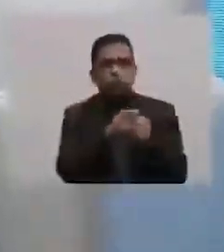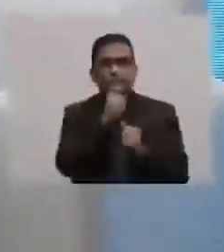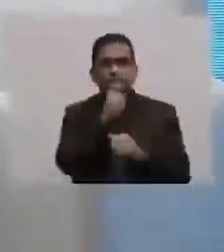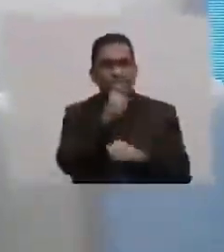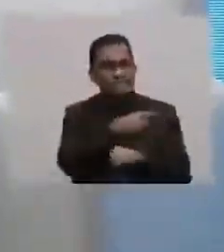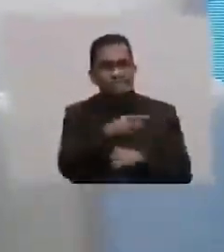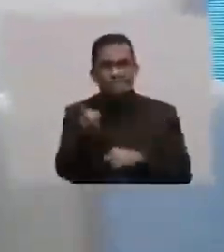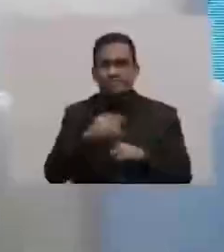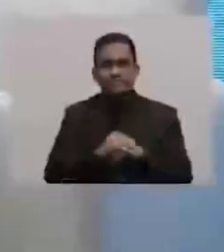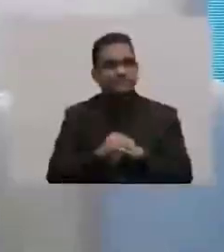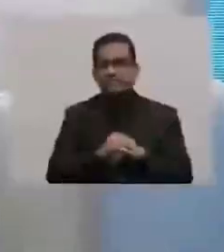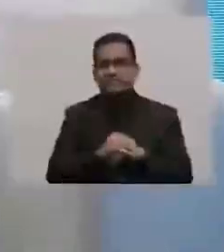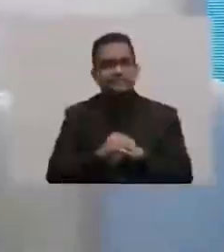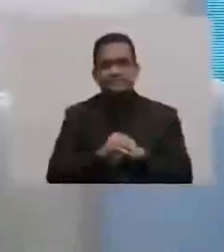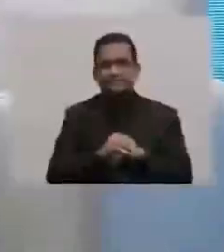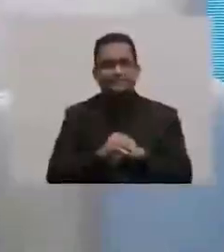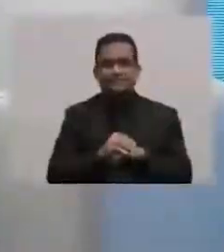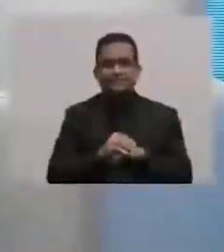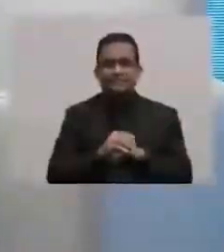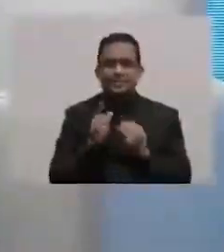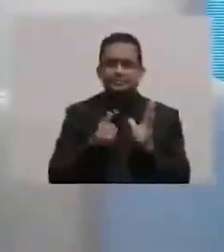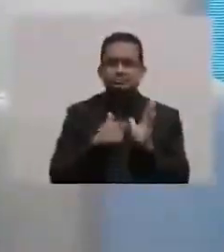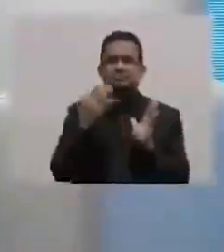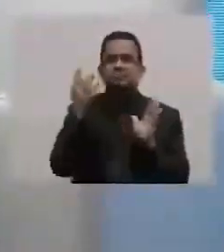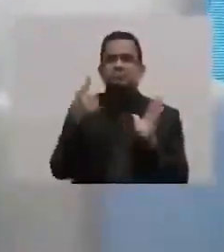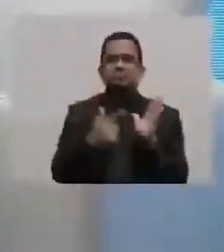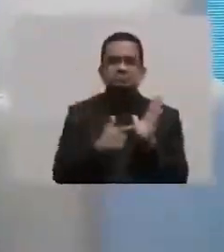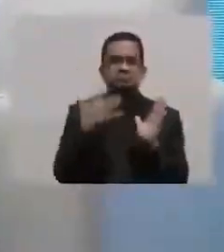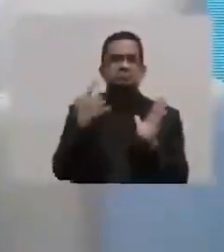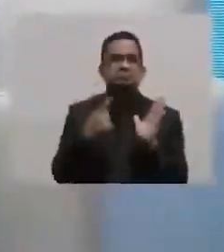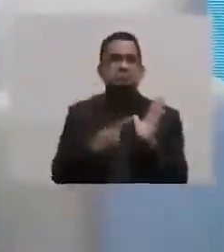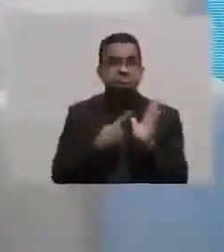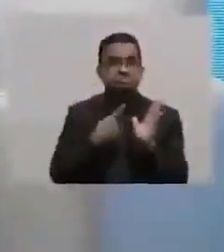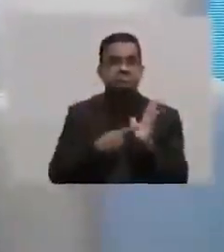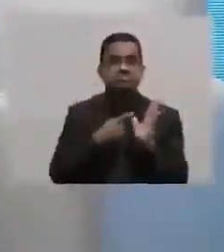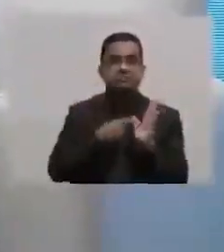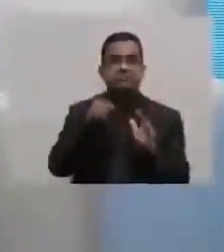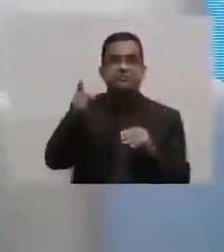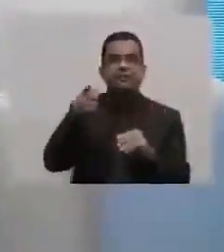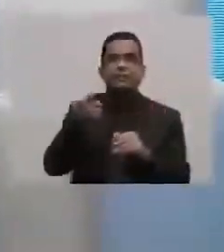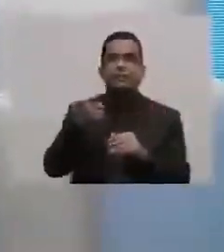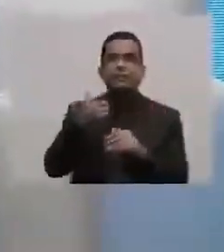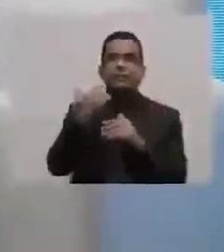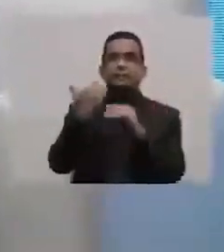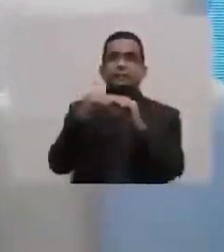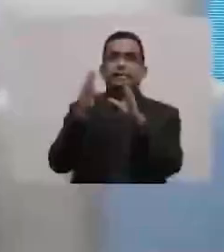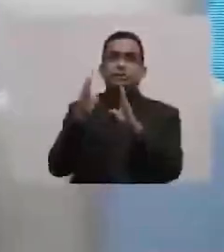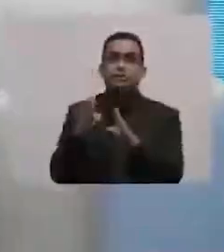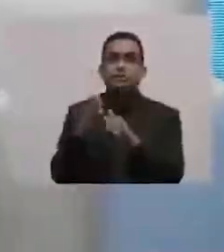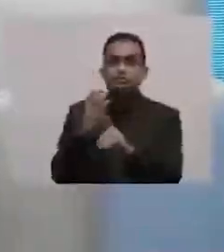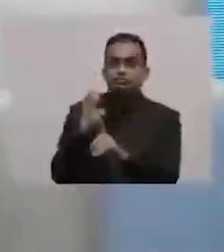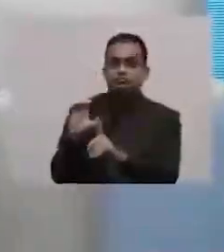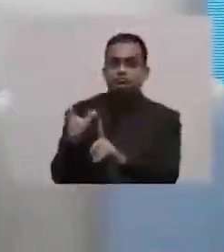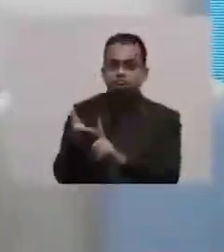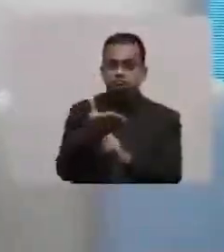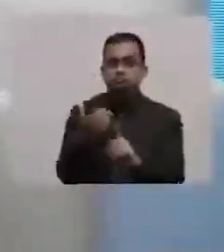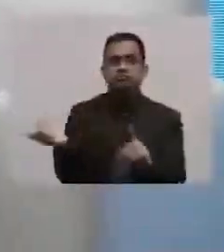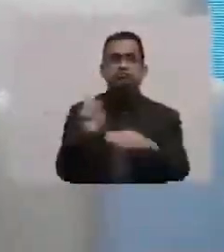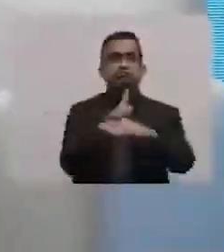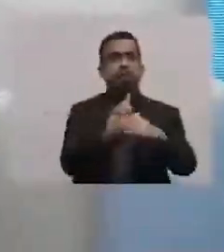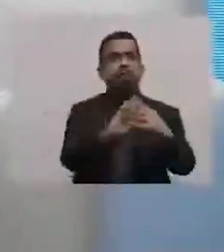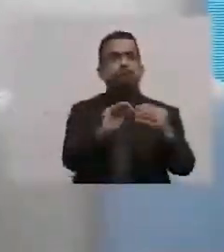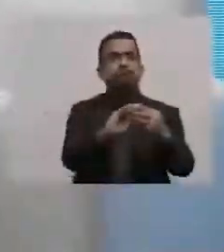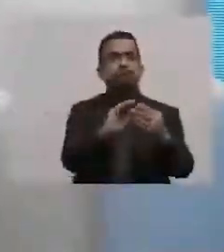el país. Y a veces lo hace incluso a través de mensajeros, pero no se sienta.